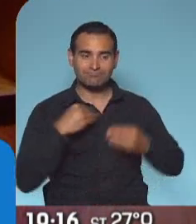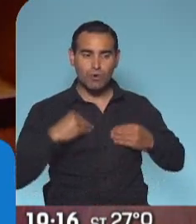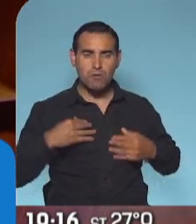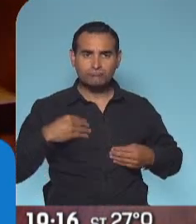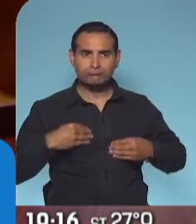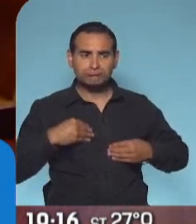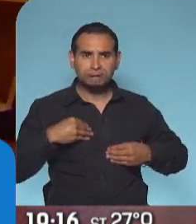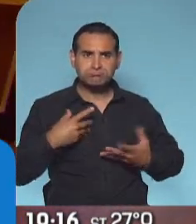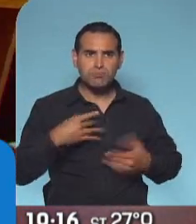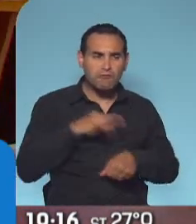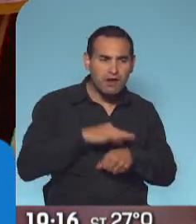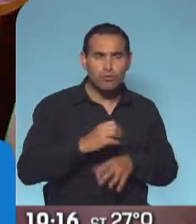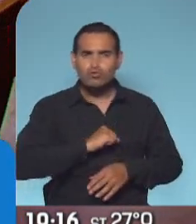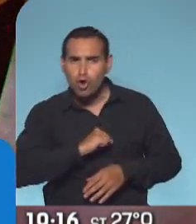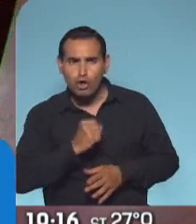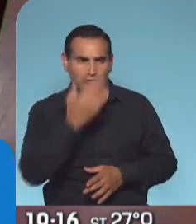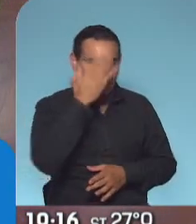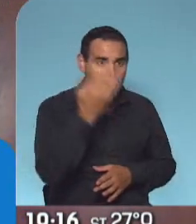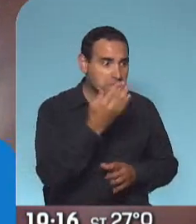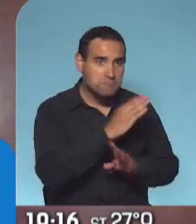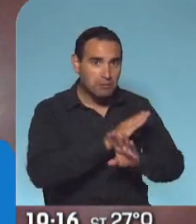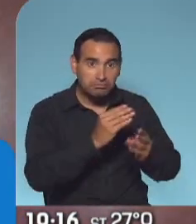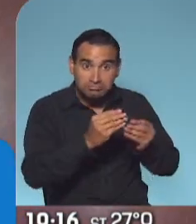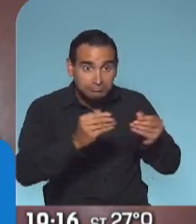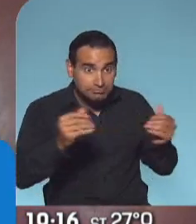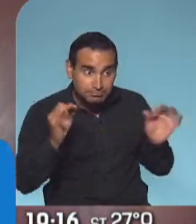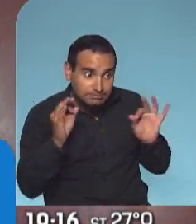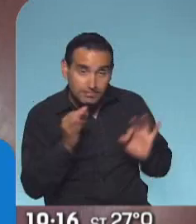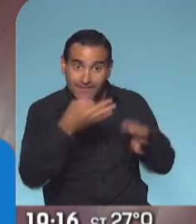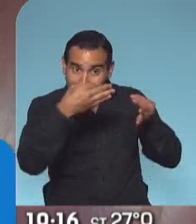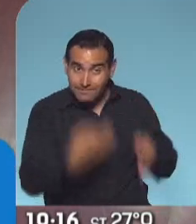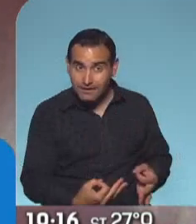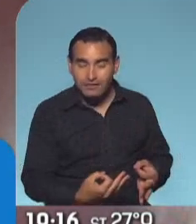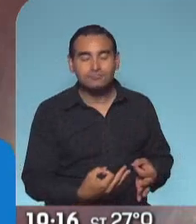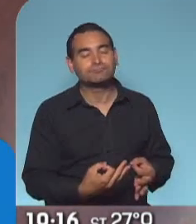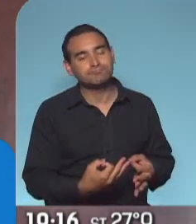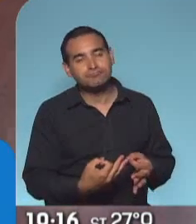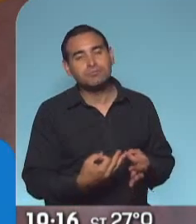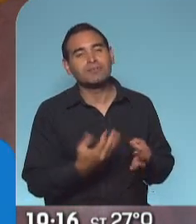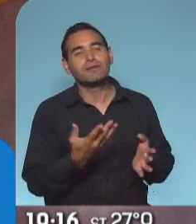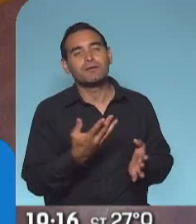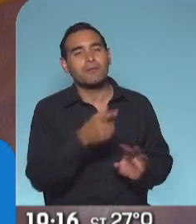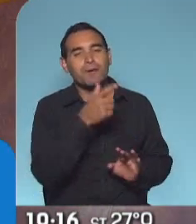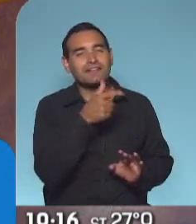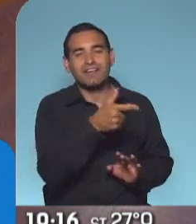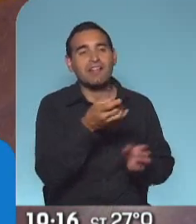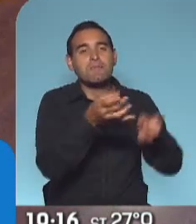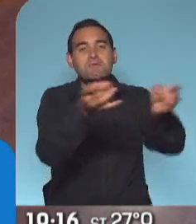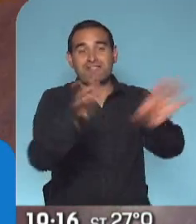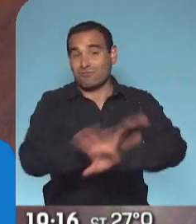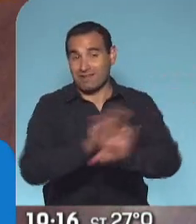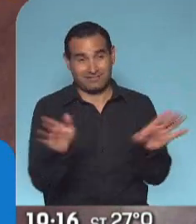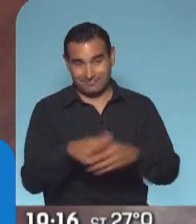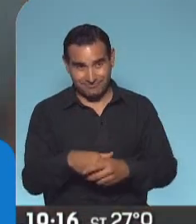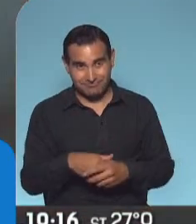síntomas, tos, fiebre, y el paciente ya está bien, se supone que ya deja de eliminar virus,